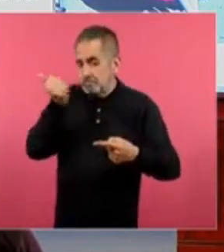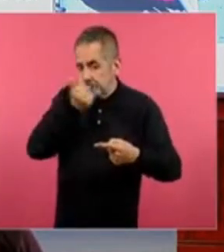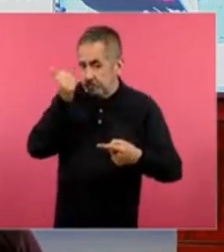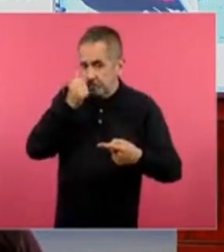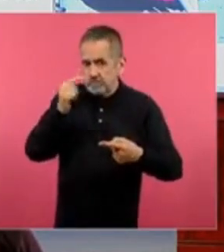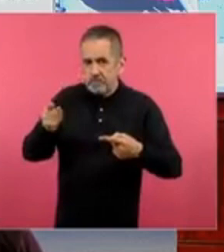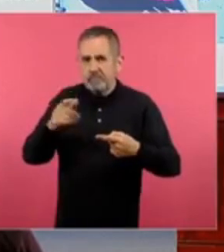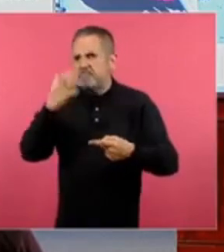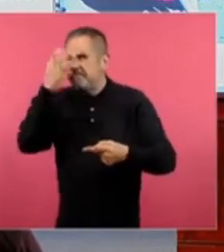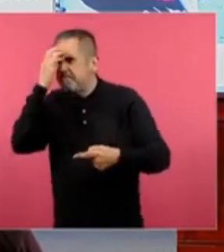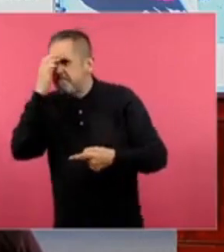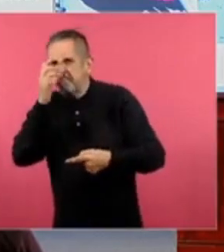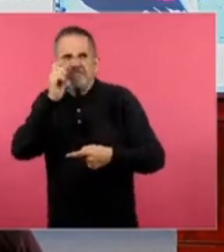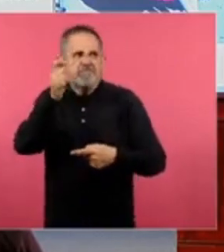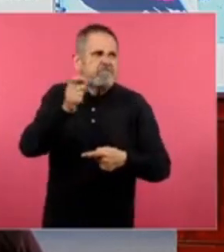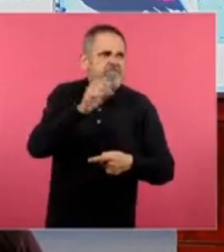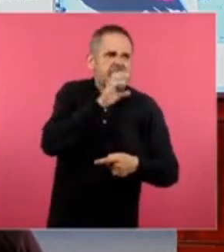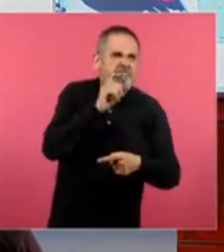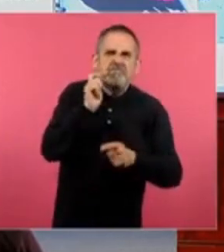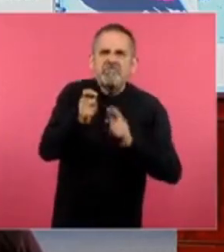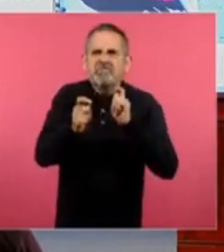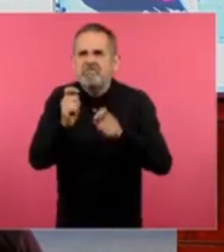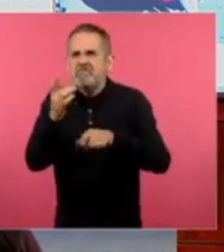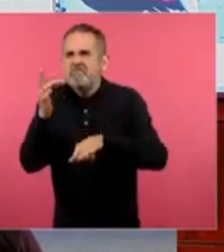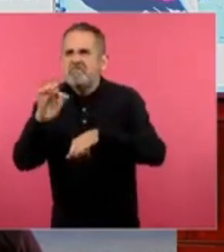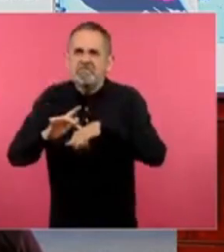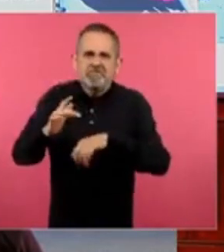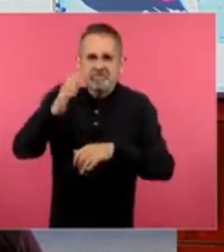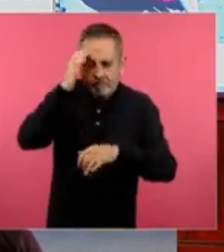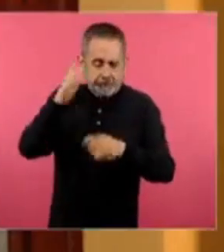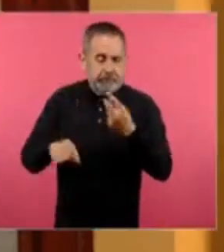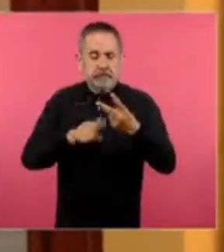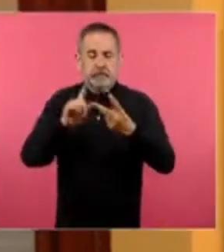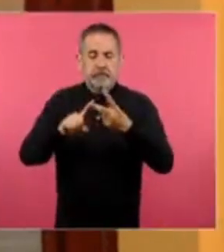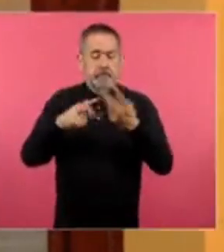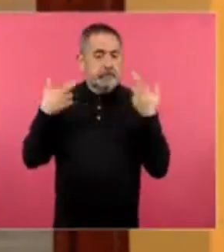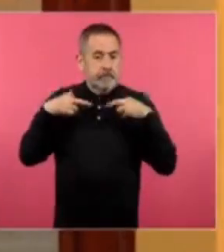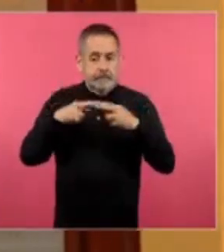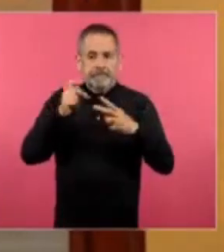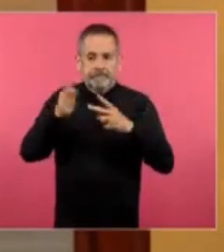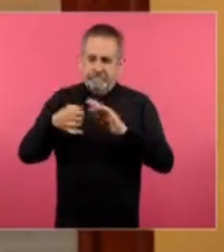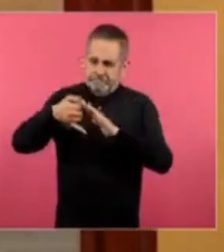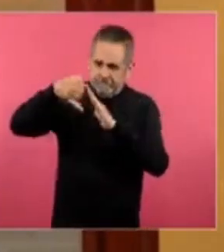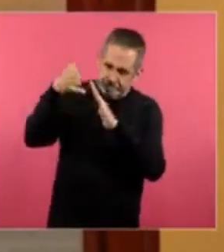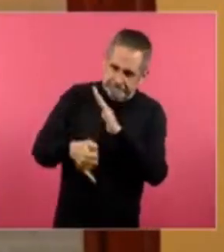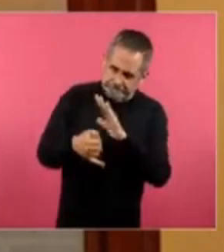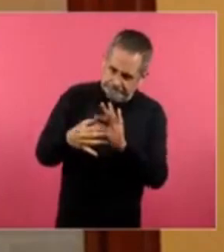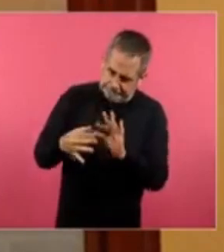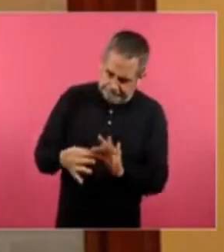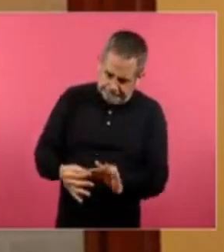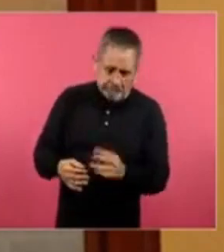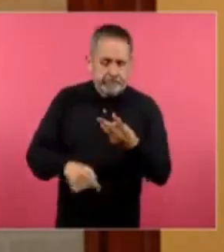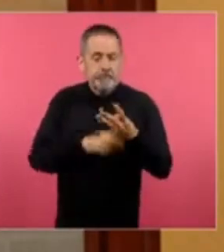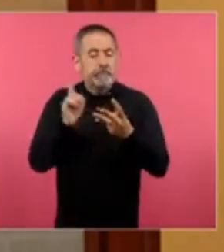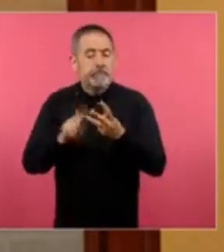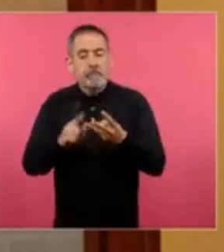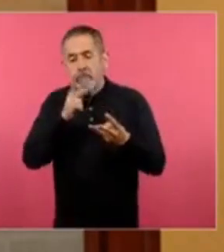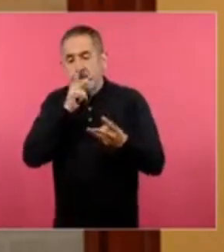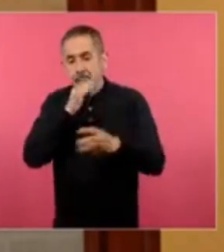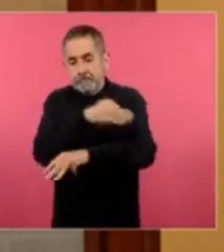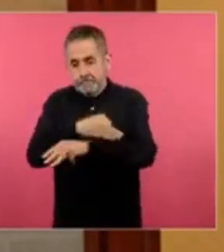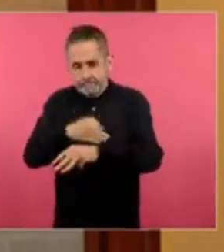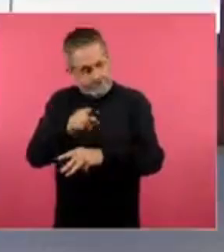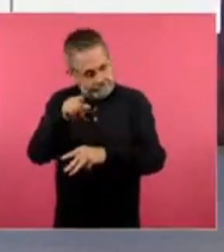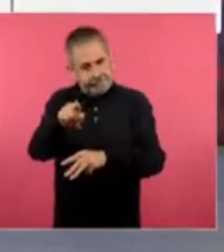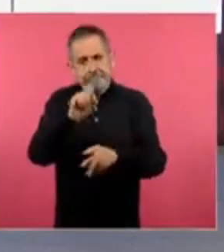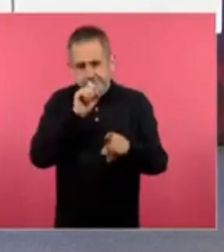de Exploremos, para los maestros está la sección de Profundicemos, y para los padres de familia, que esta vez también los